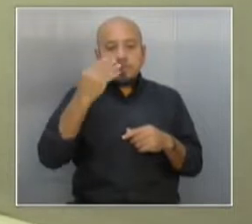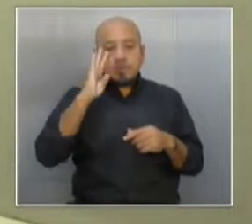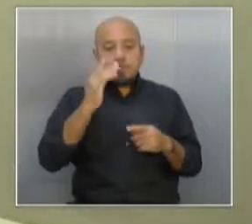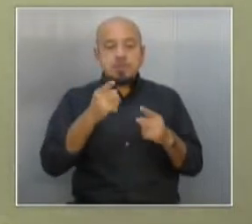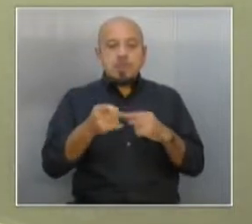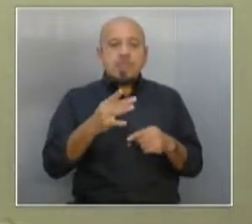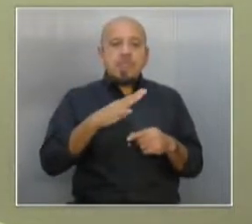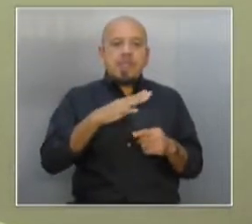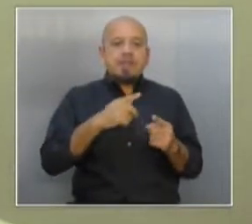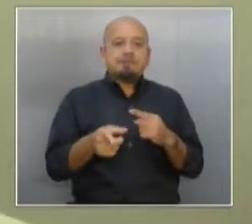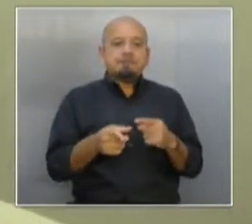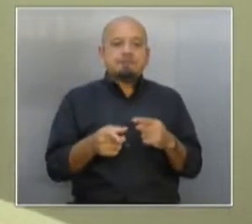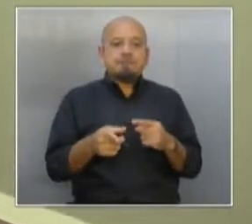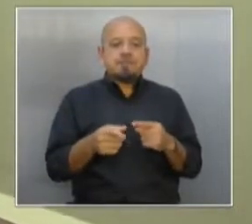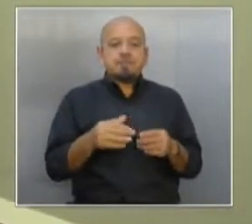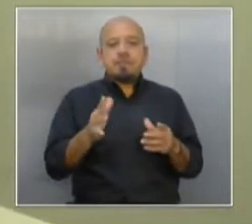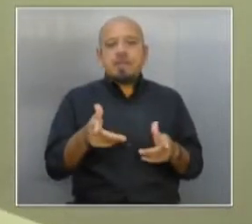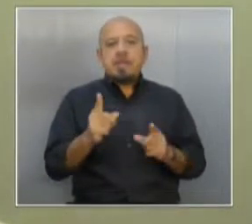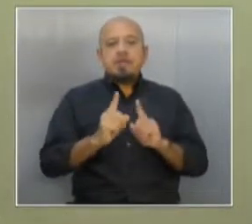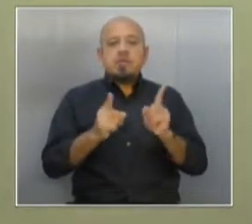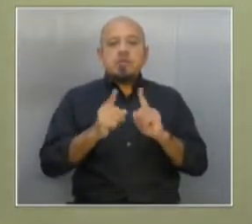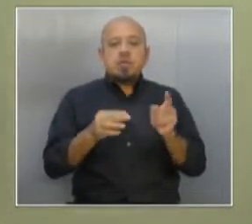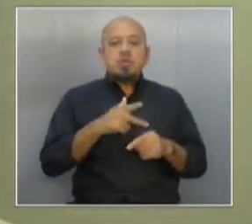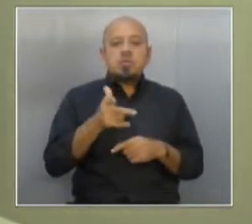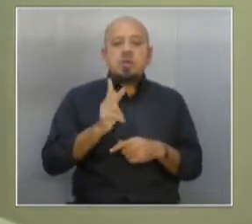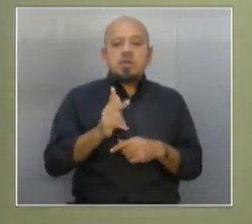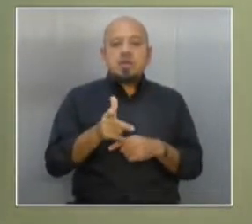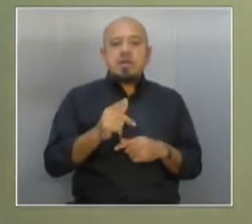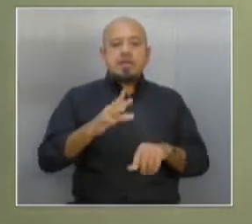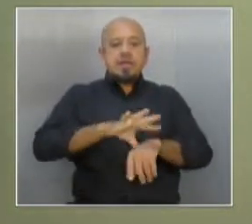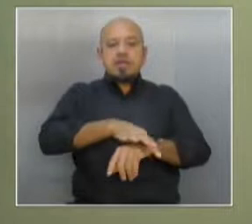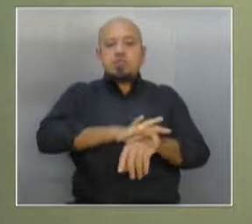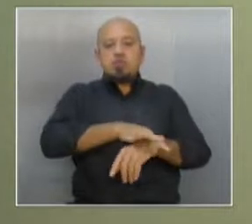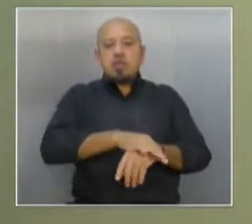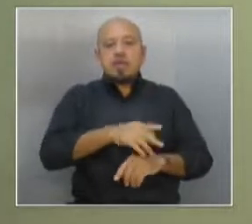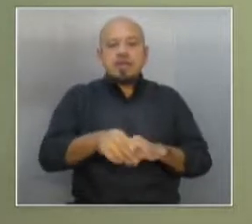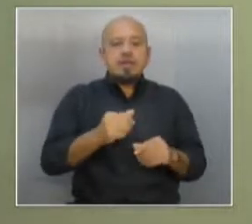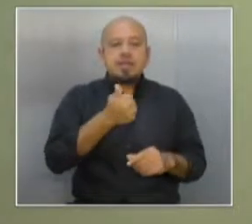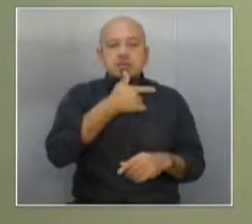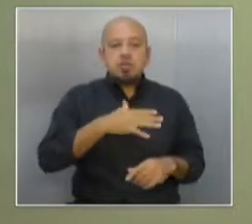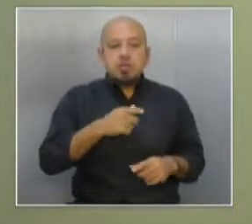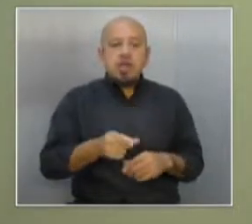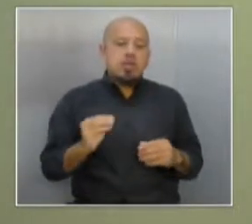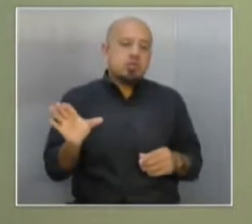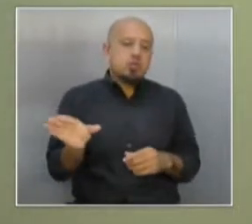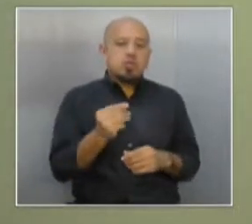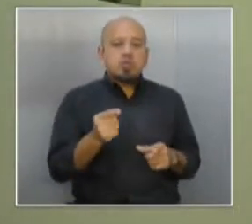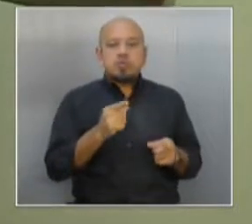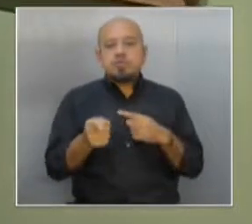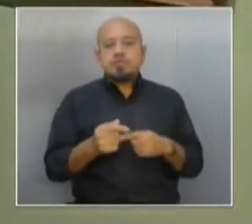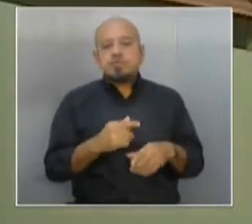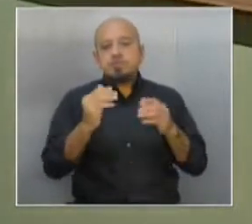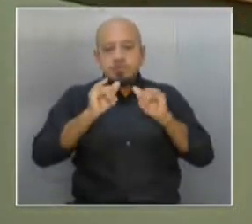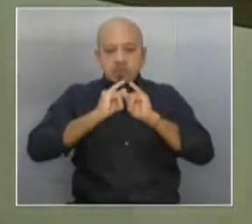genera la Facultad de Humanidades y Ciencias, de Antropología, de Historia y demás, bueno, eso volcarlo también,